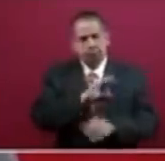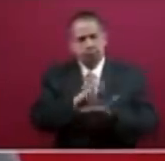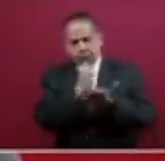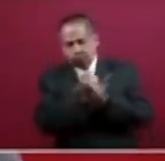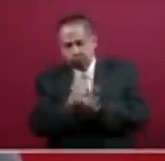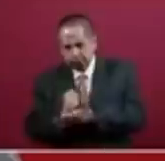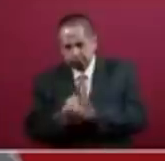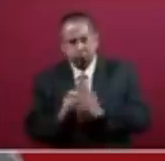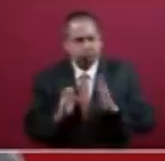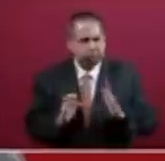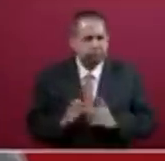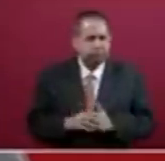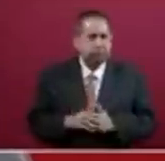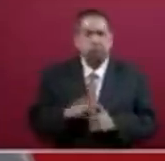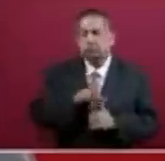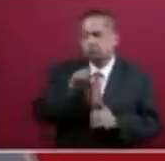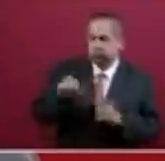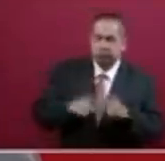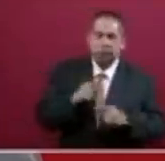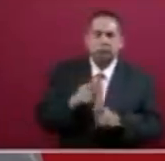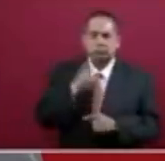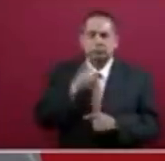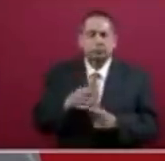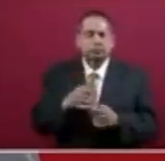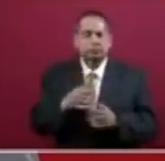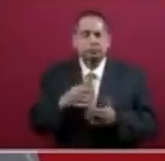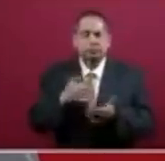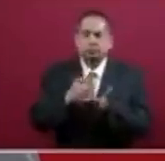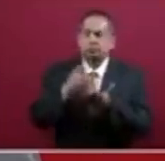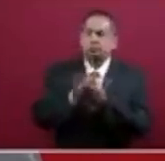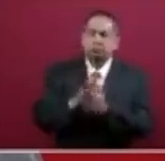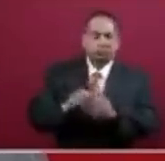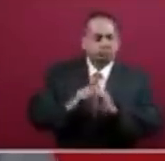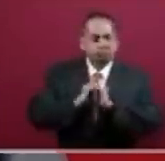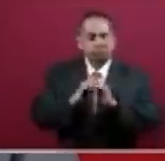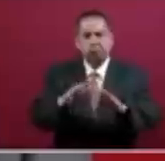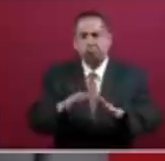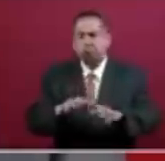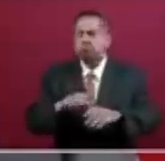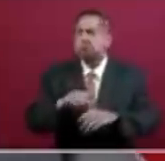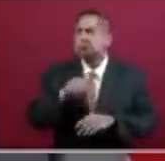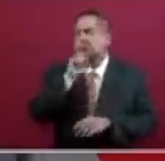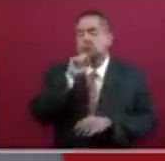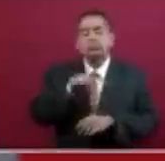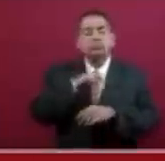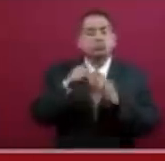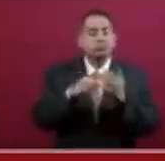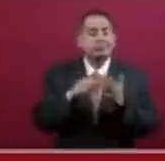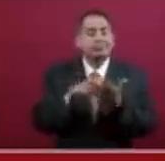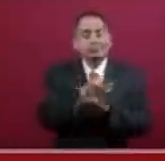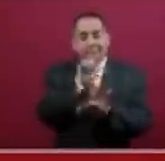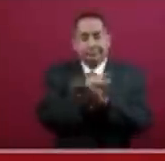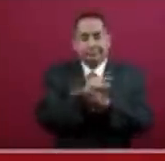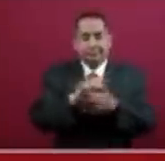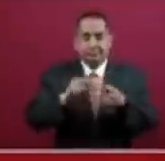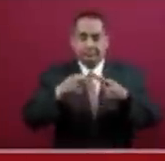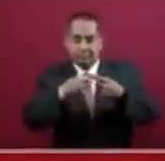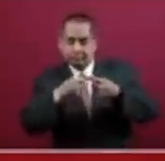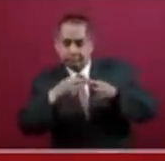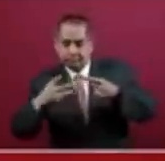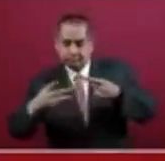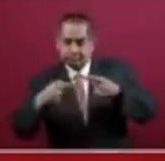Luego pues hay que publicar la reforma, se tienen que hacer las leyes